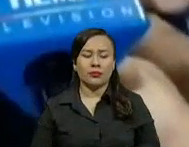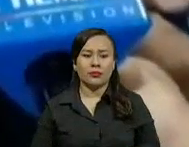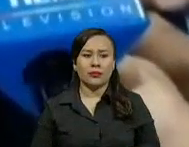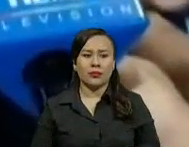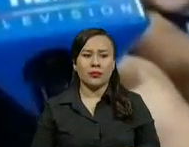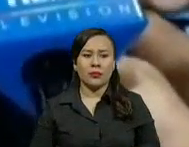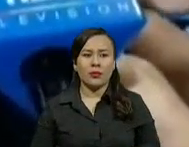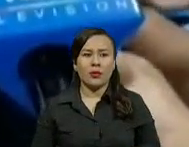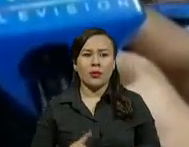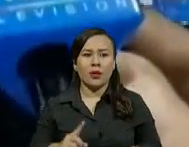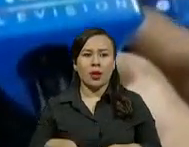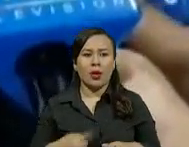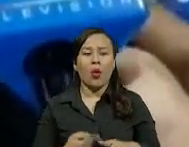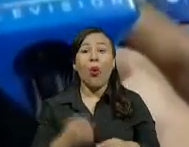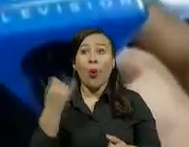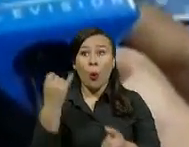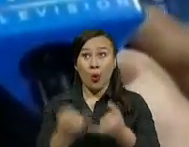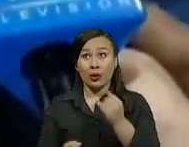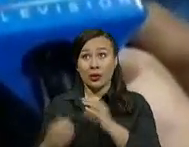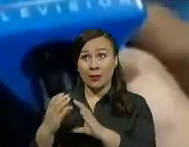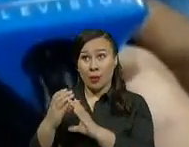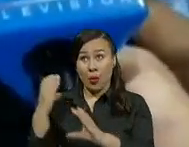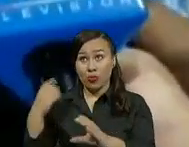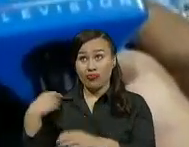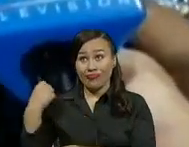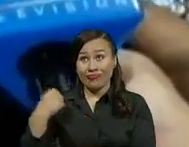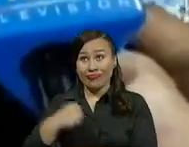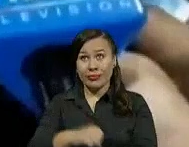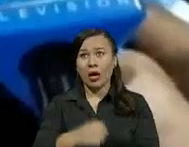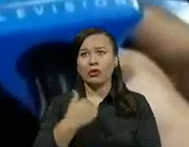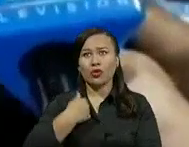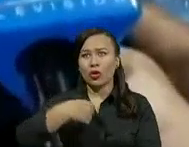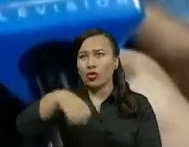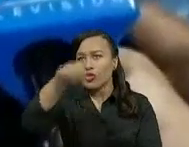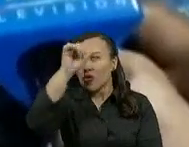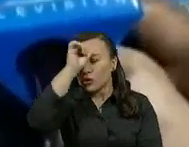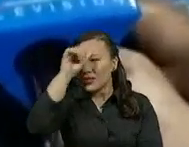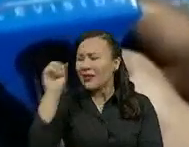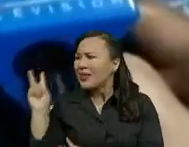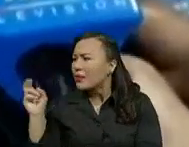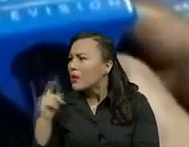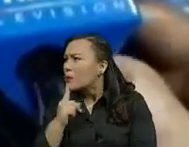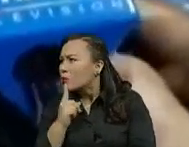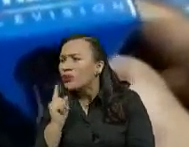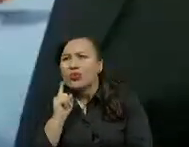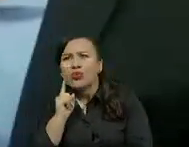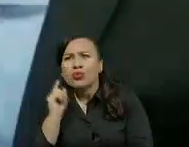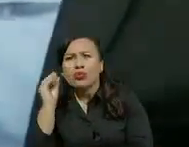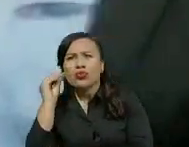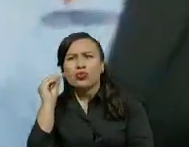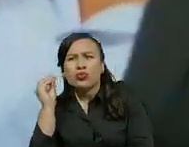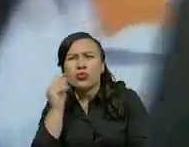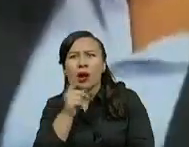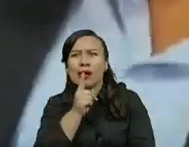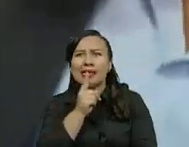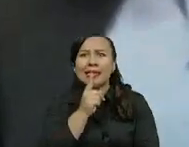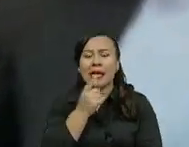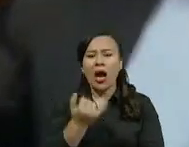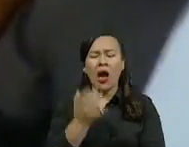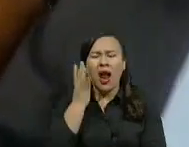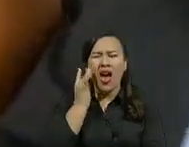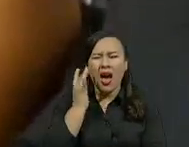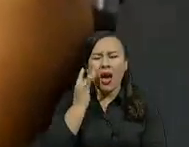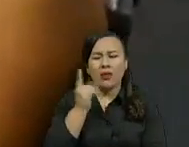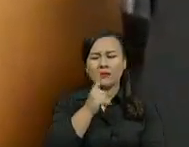Me di cuenta en el último viaje, no sabía ni de qué se hablaba ni de qué cantidad. Que decidió entregarse a la justicia